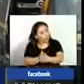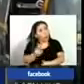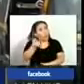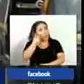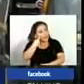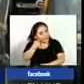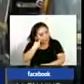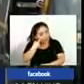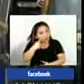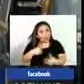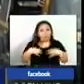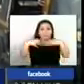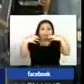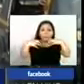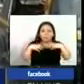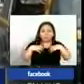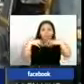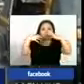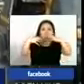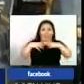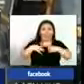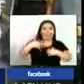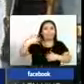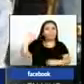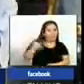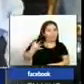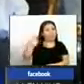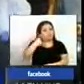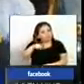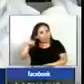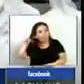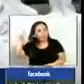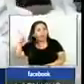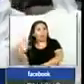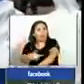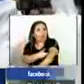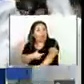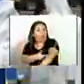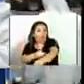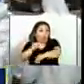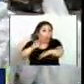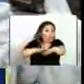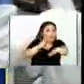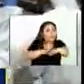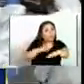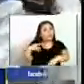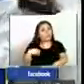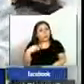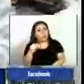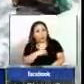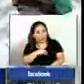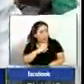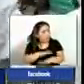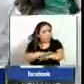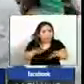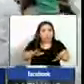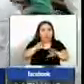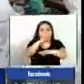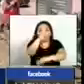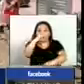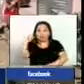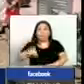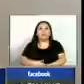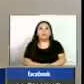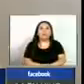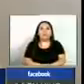siguiente es suficiente para acudir a un centro hospitalario según han agregado los médicos en todos los países del